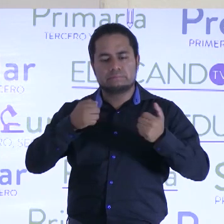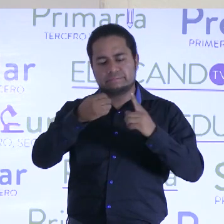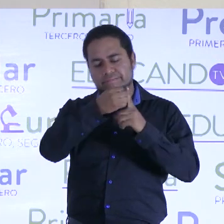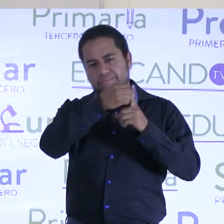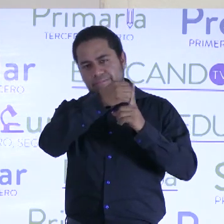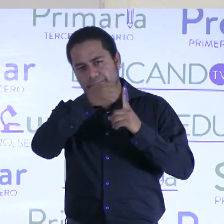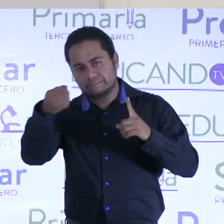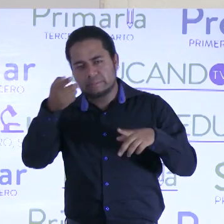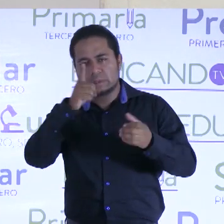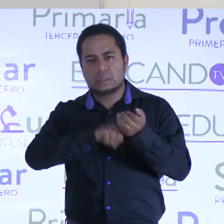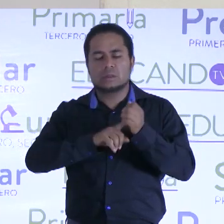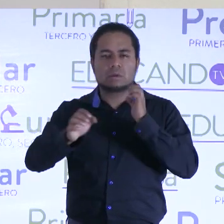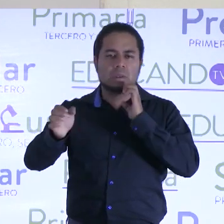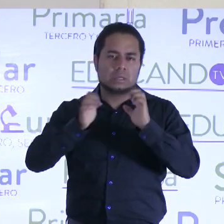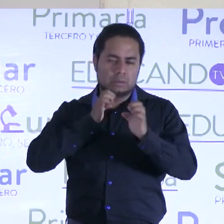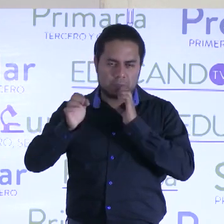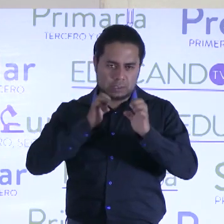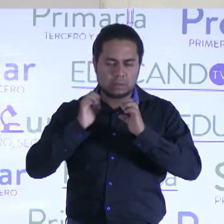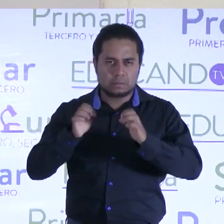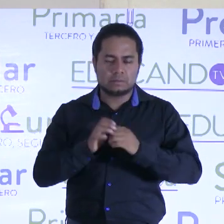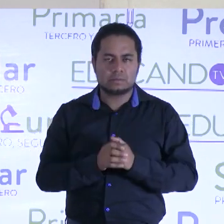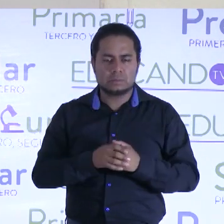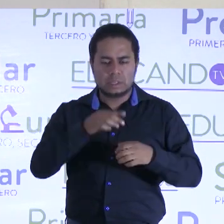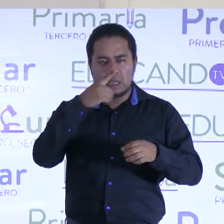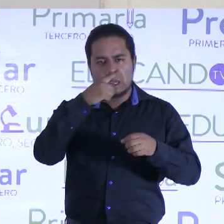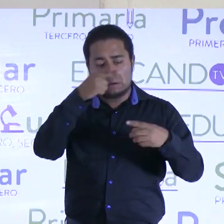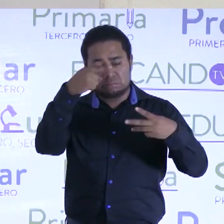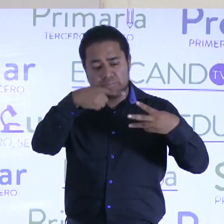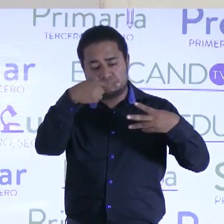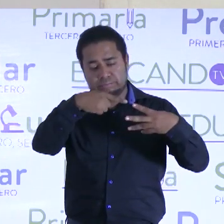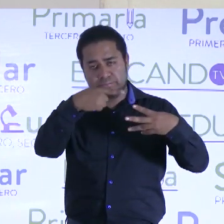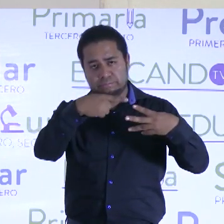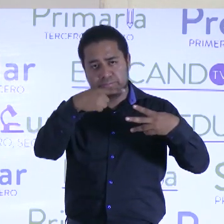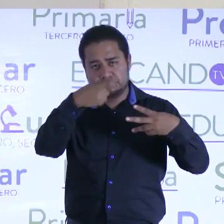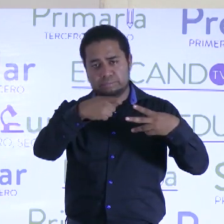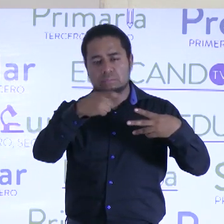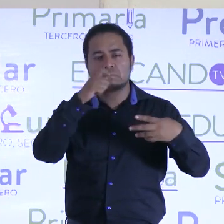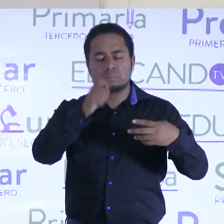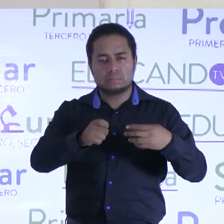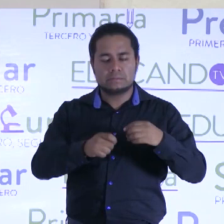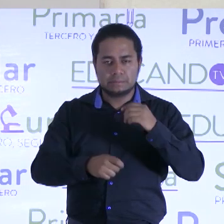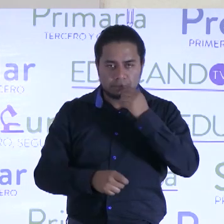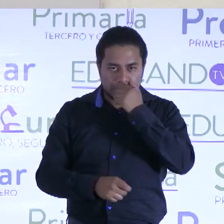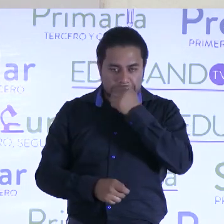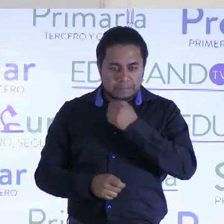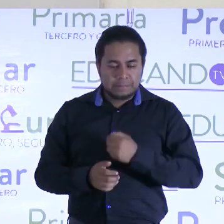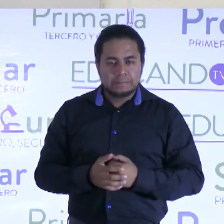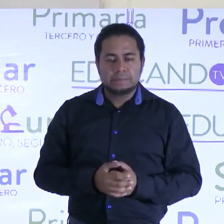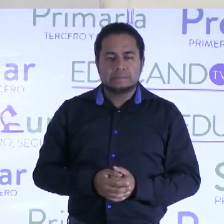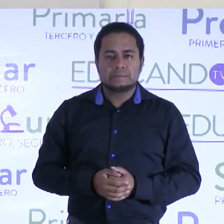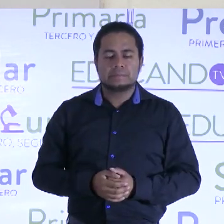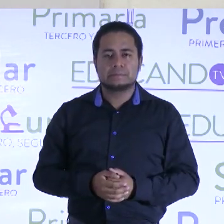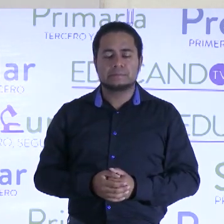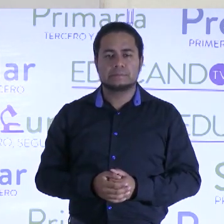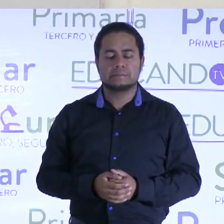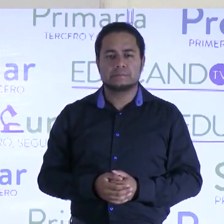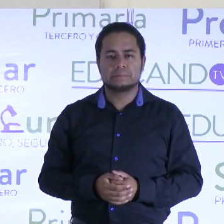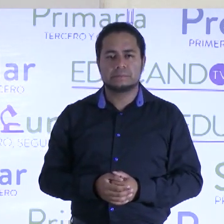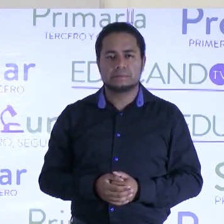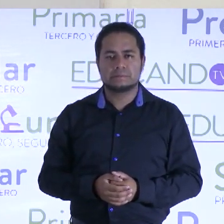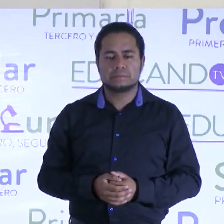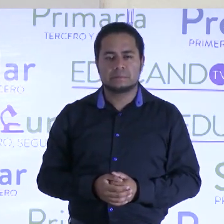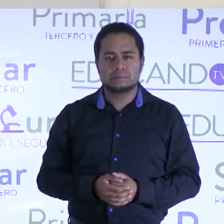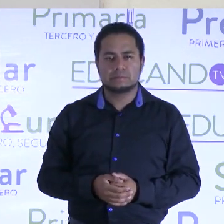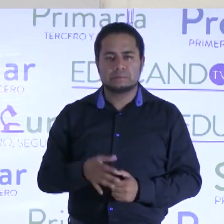van a permitir entender la estructura de nuestra entrevista. El primero que tenemos